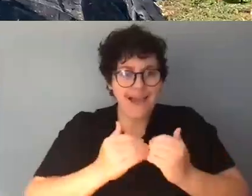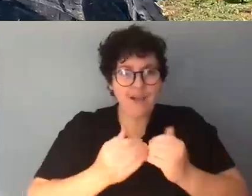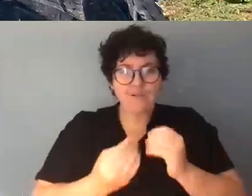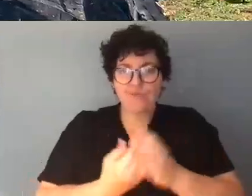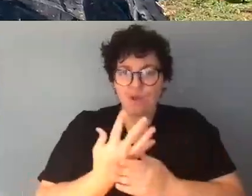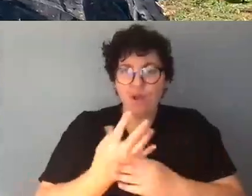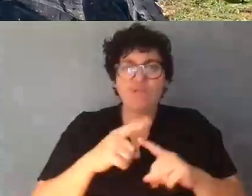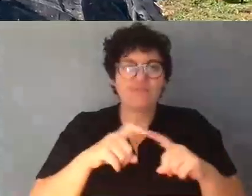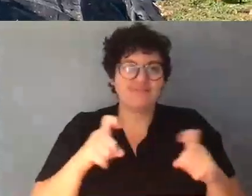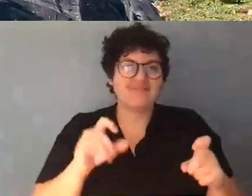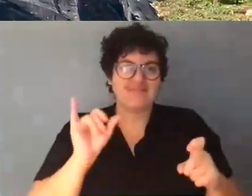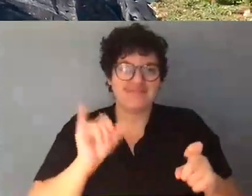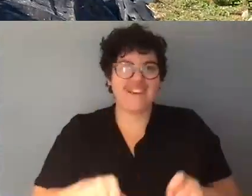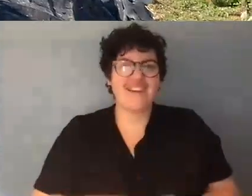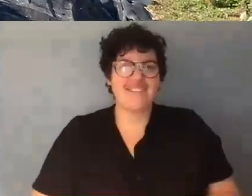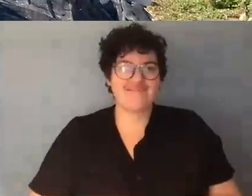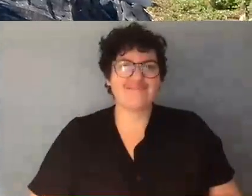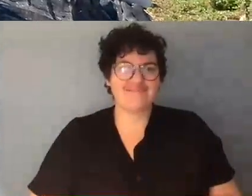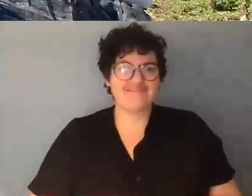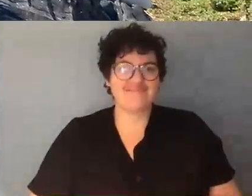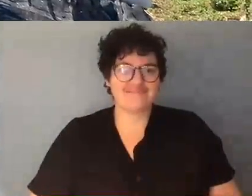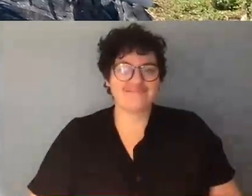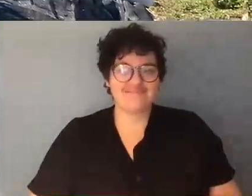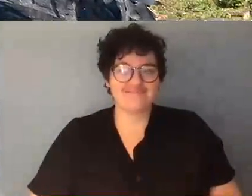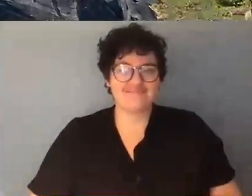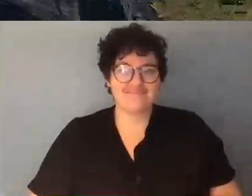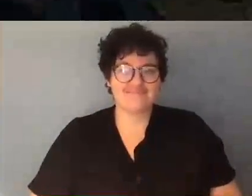las cantidades, etcétera. Qué bien,